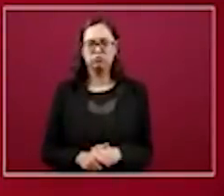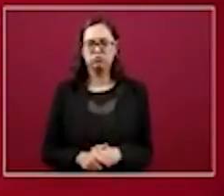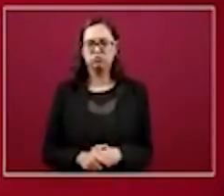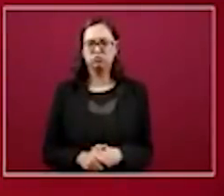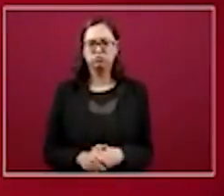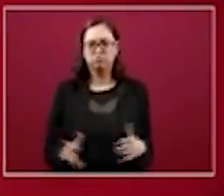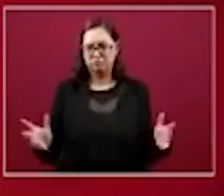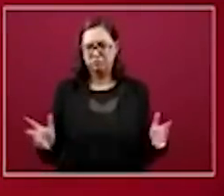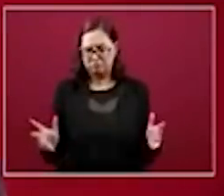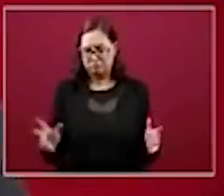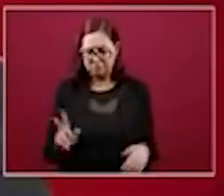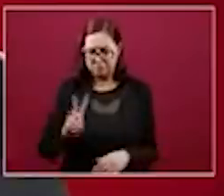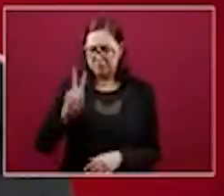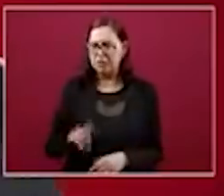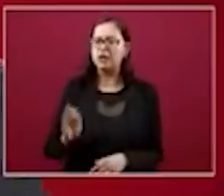acepto